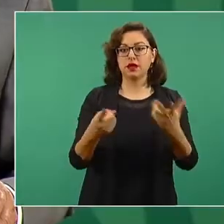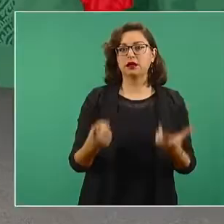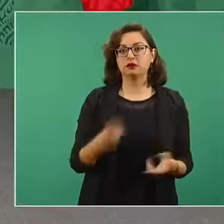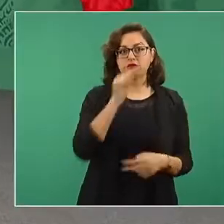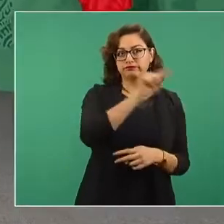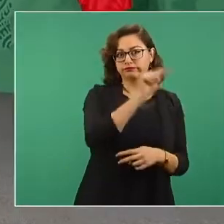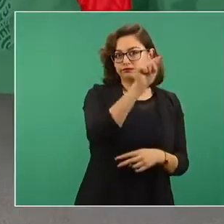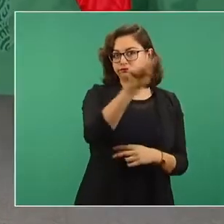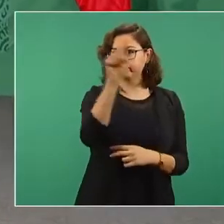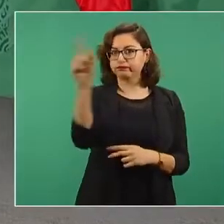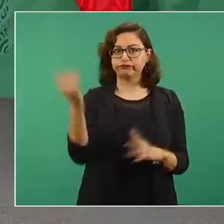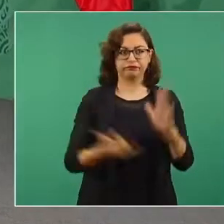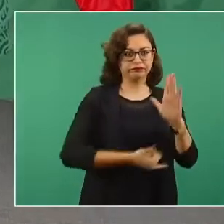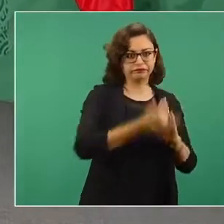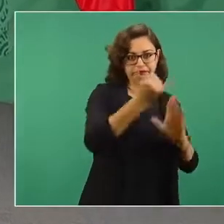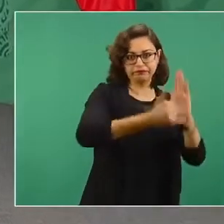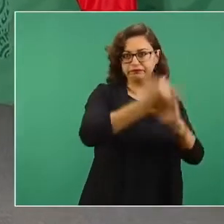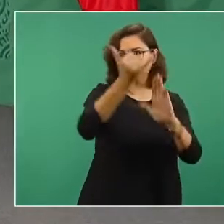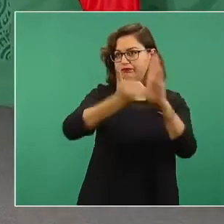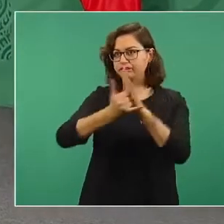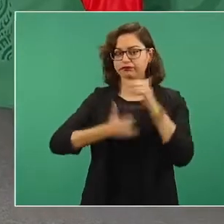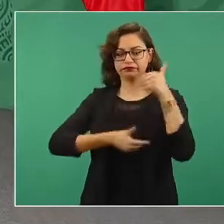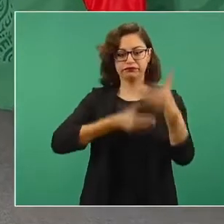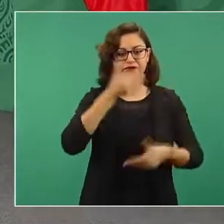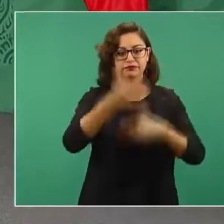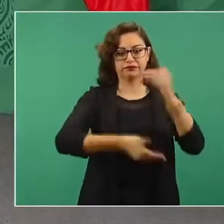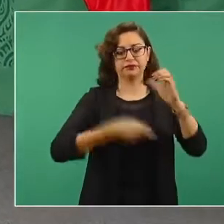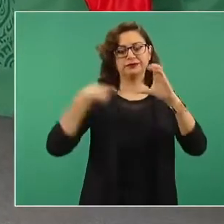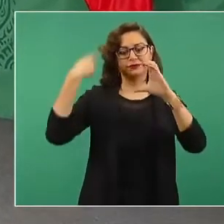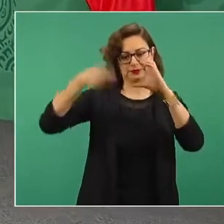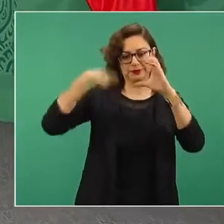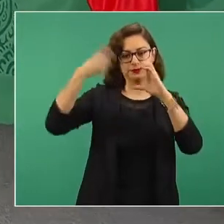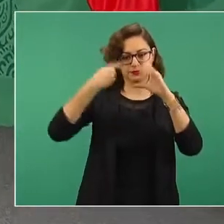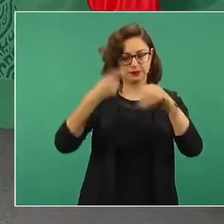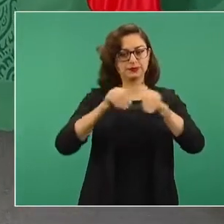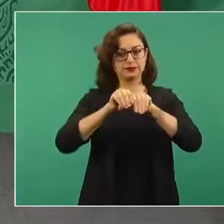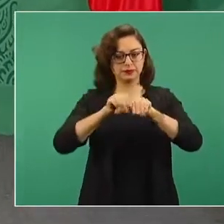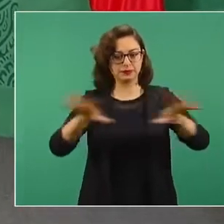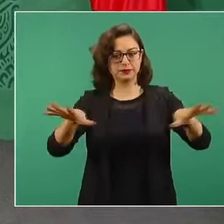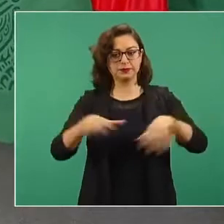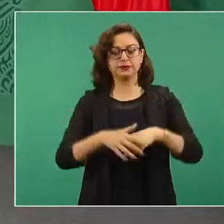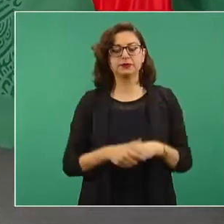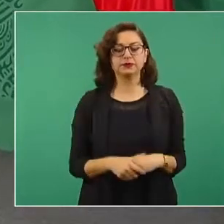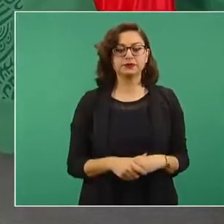obras. Vamos a presentar los videos y